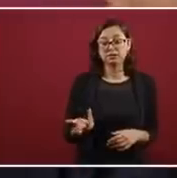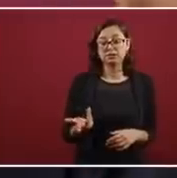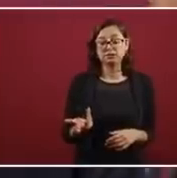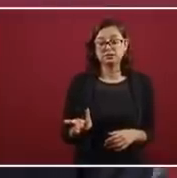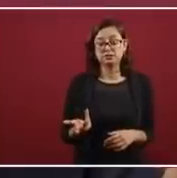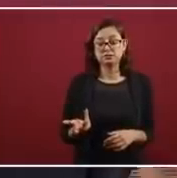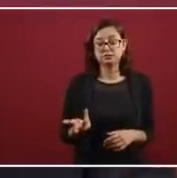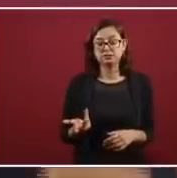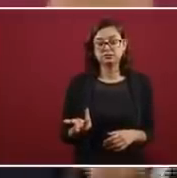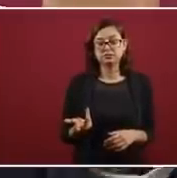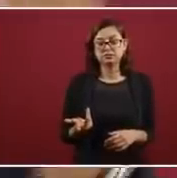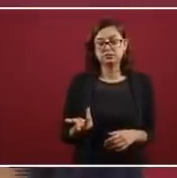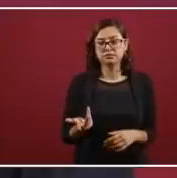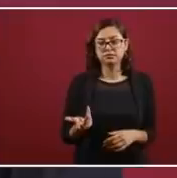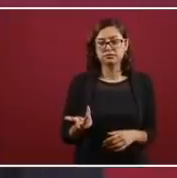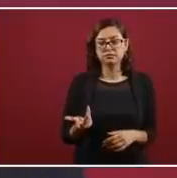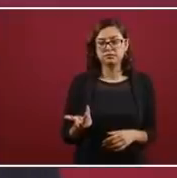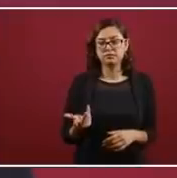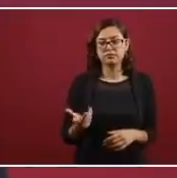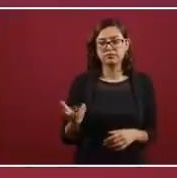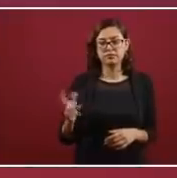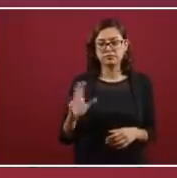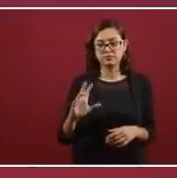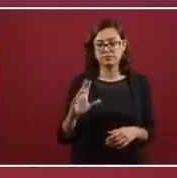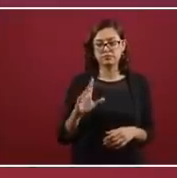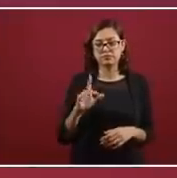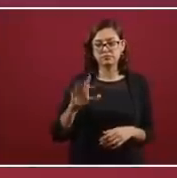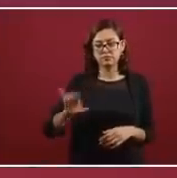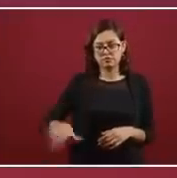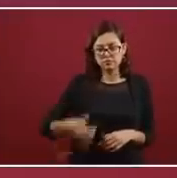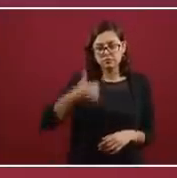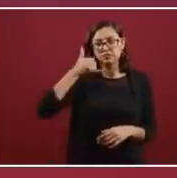había un teléfono